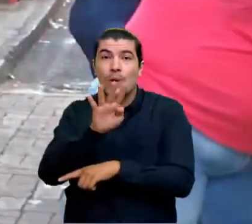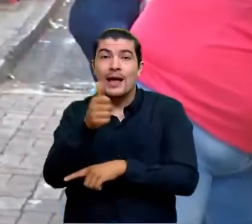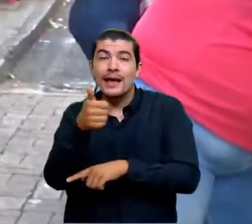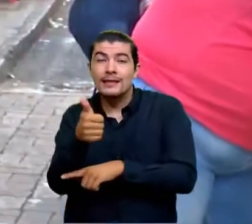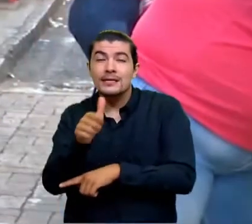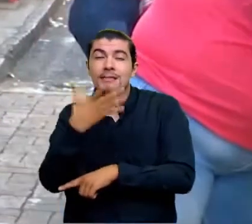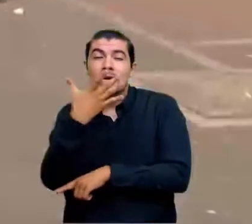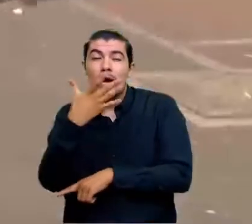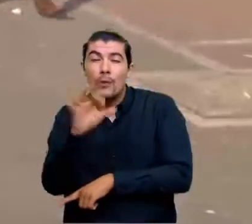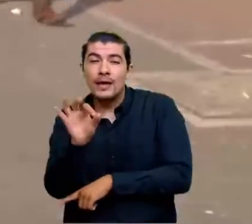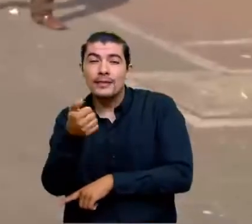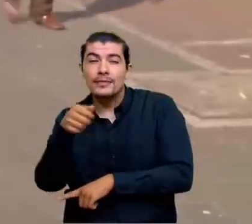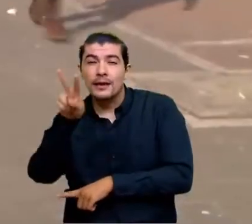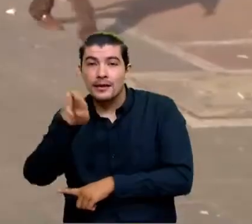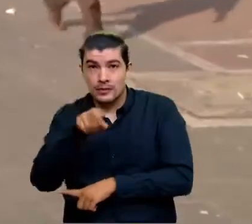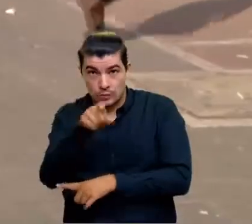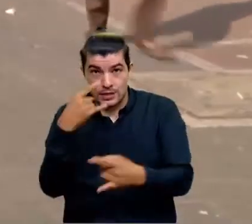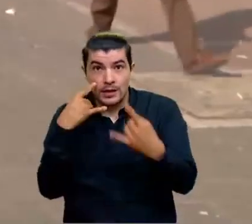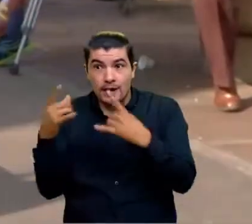50 17